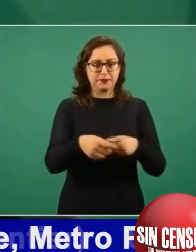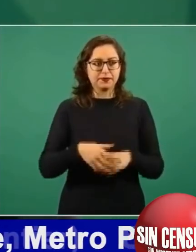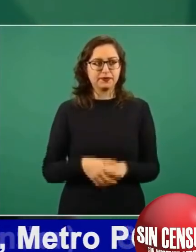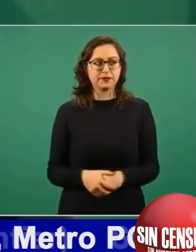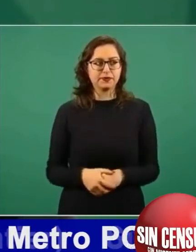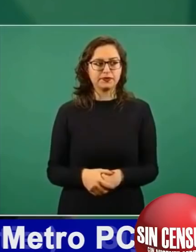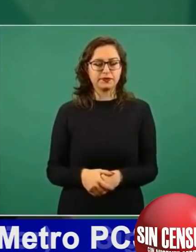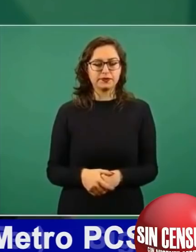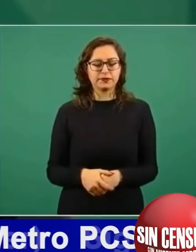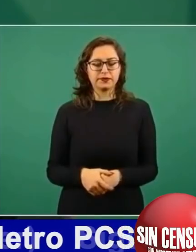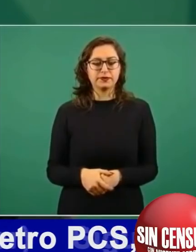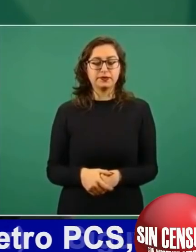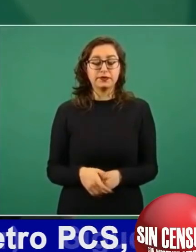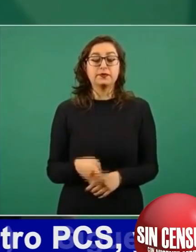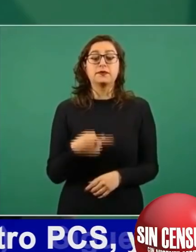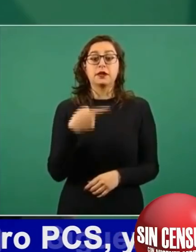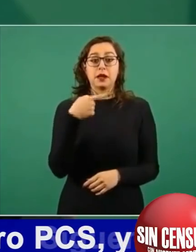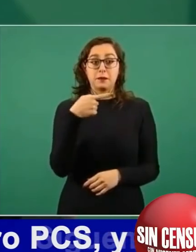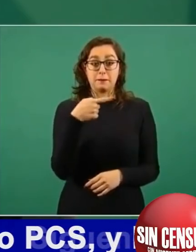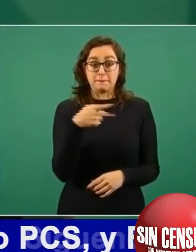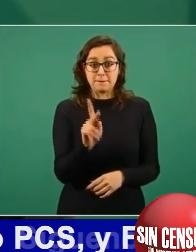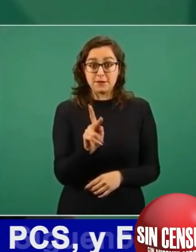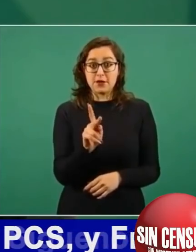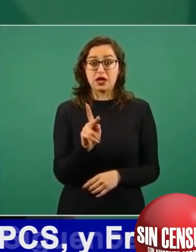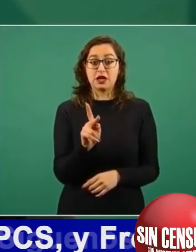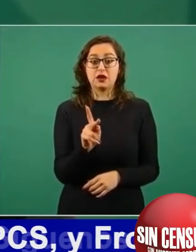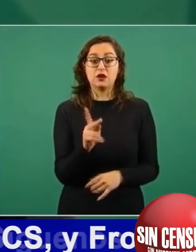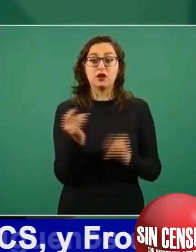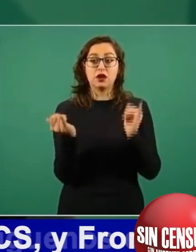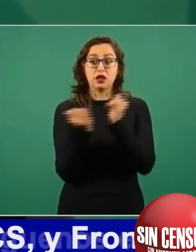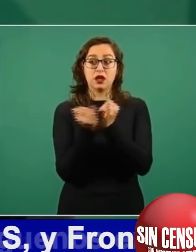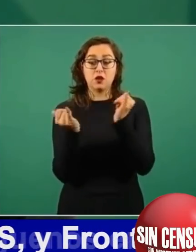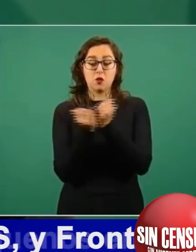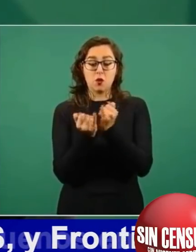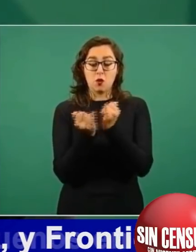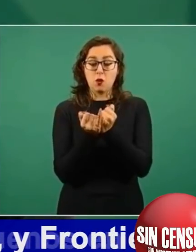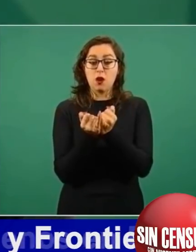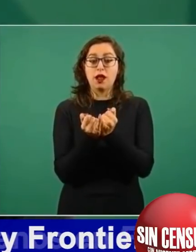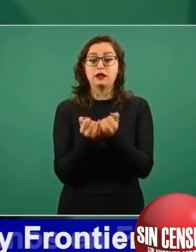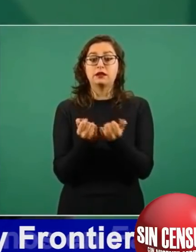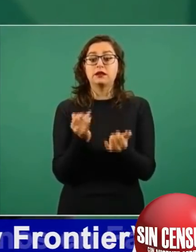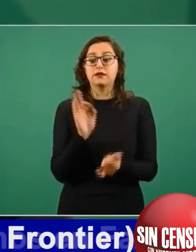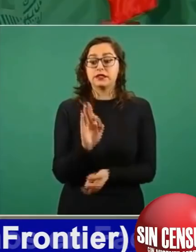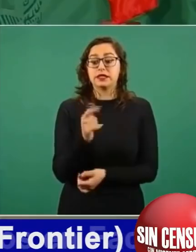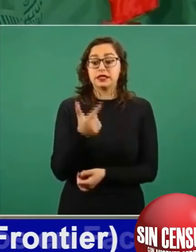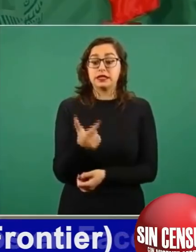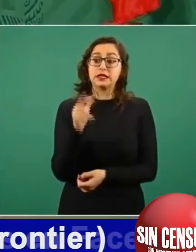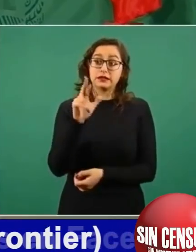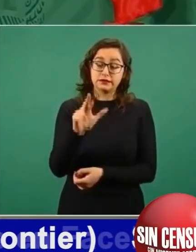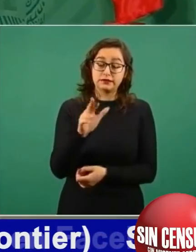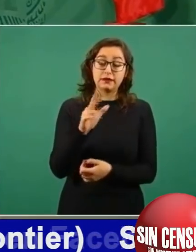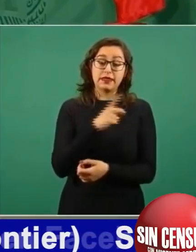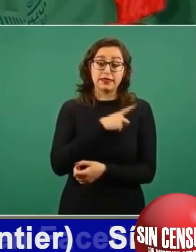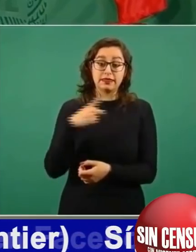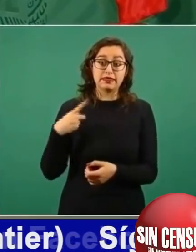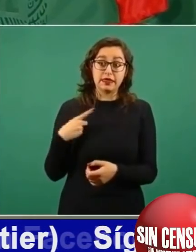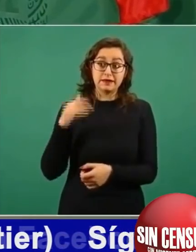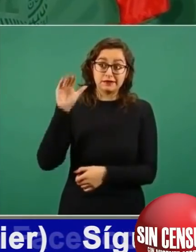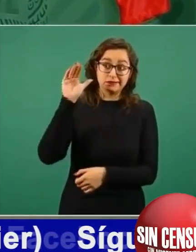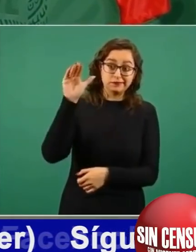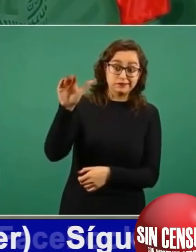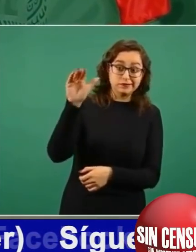que acudir a la Fiscalía General de la República y no